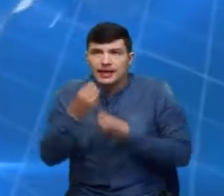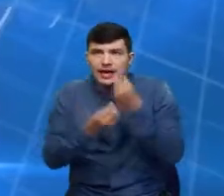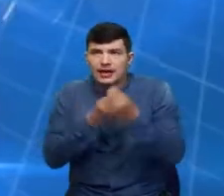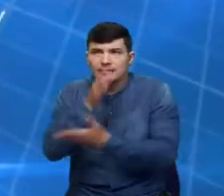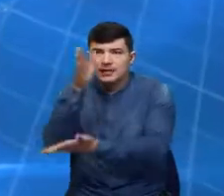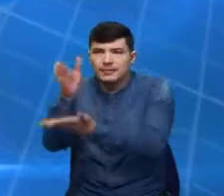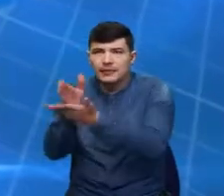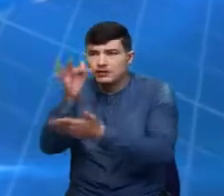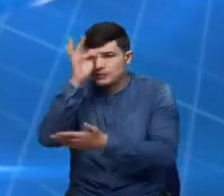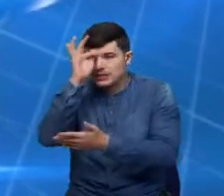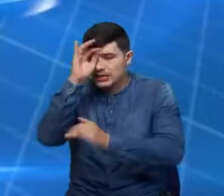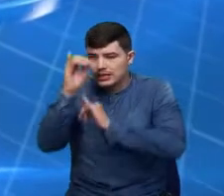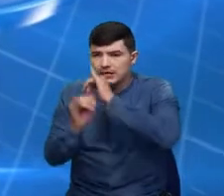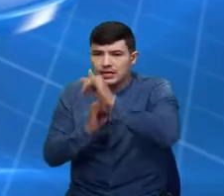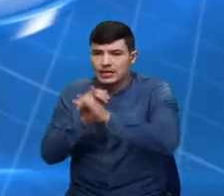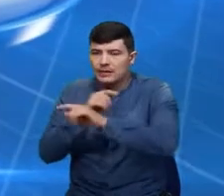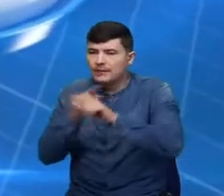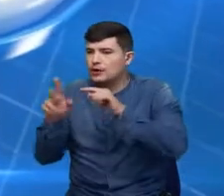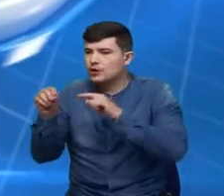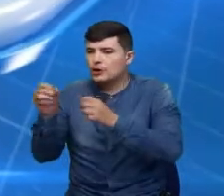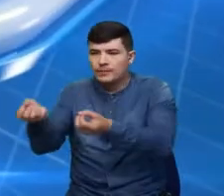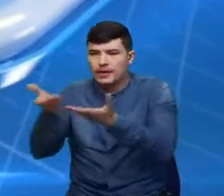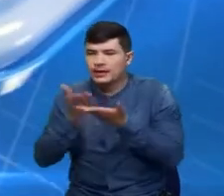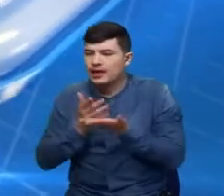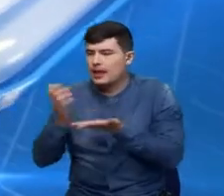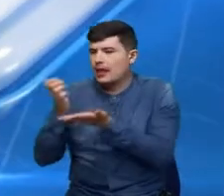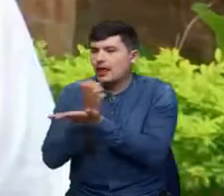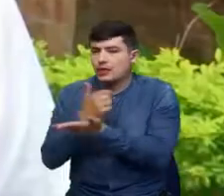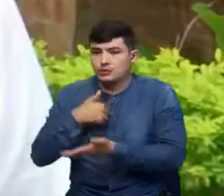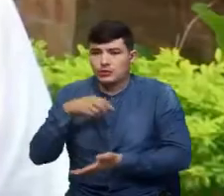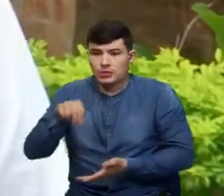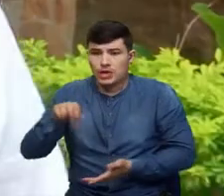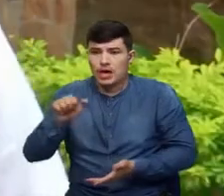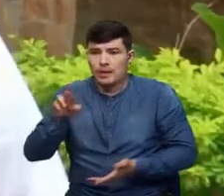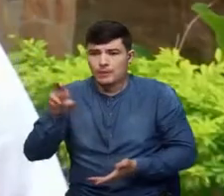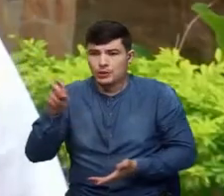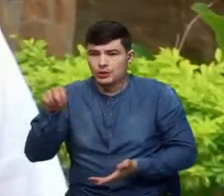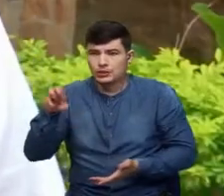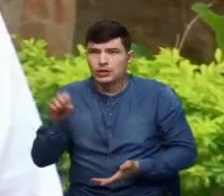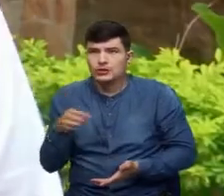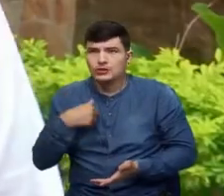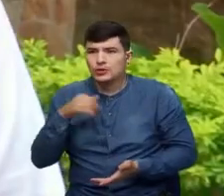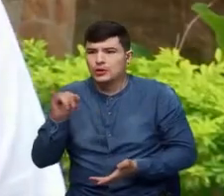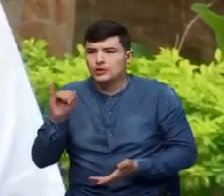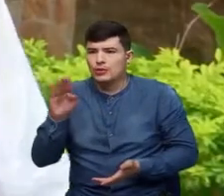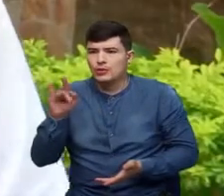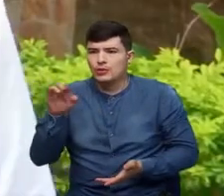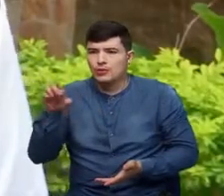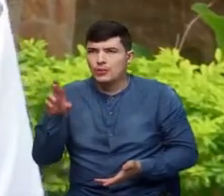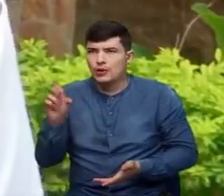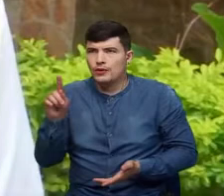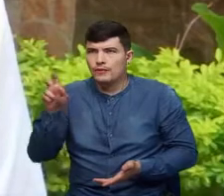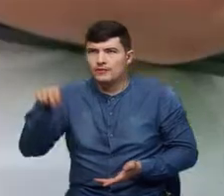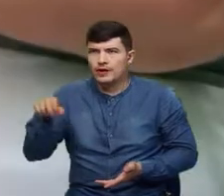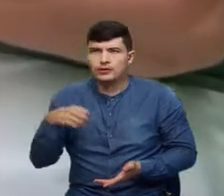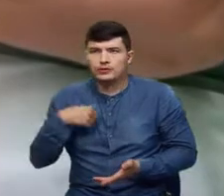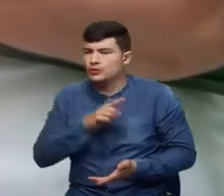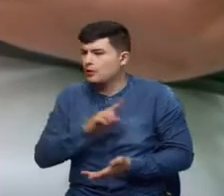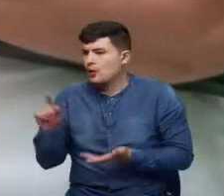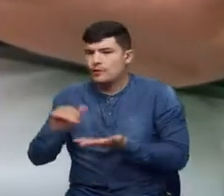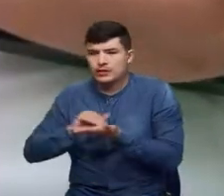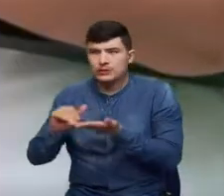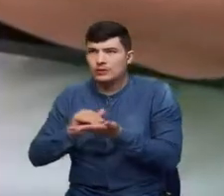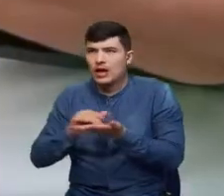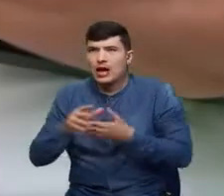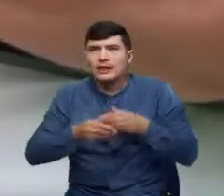clínica internacional me niega la droga y yo con la proceso y con ibuprofeno para el dolor no me voy a sanar ella